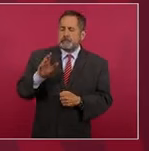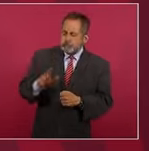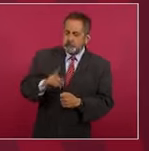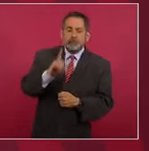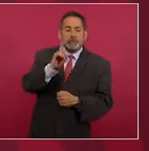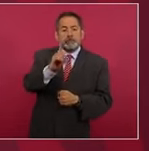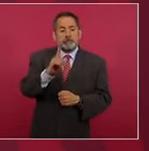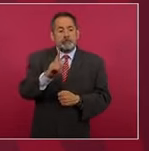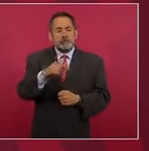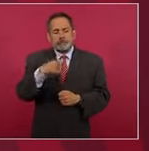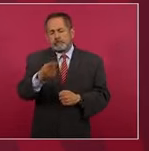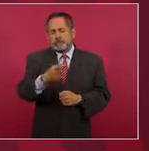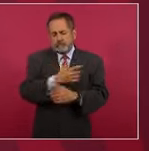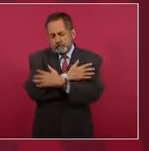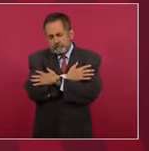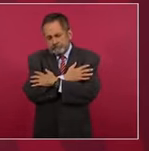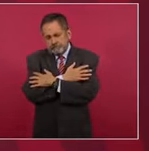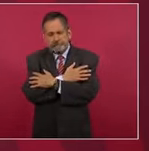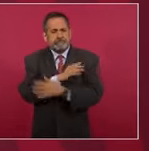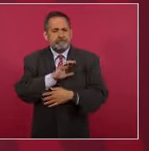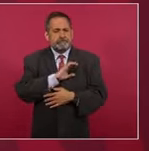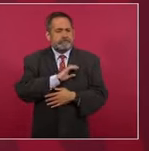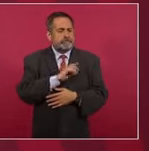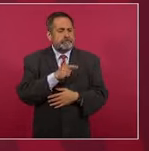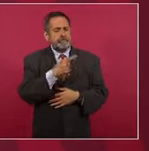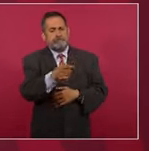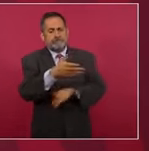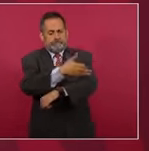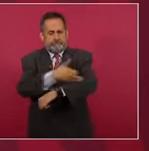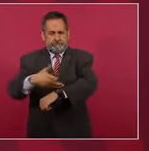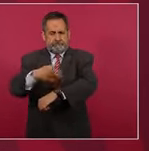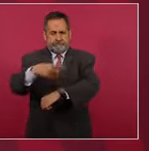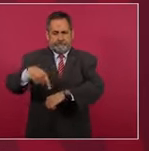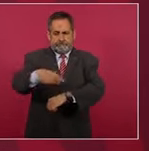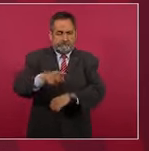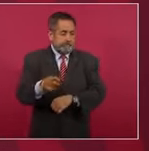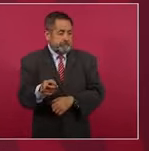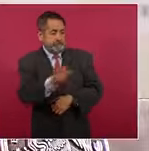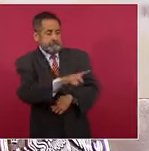cariñoso, afectuoso a los familiares de las víctimas.